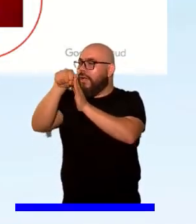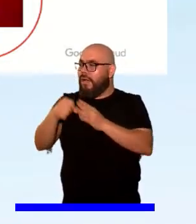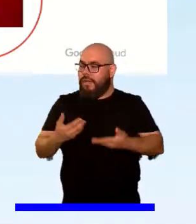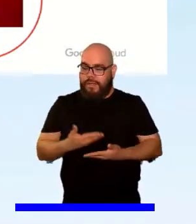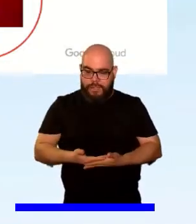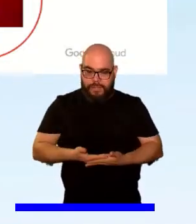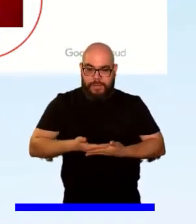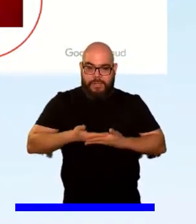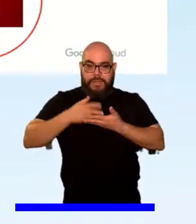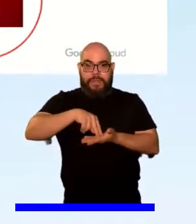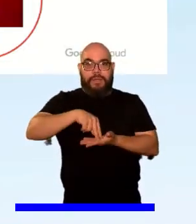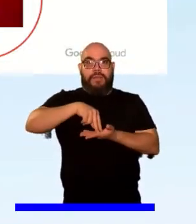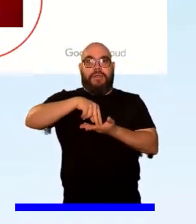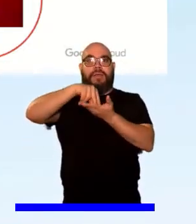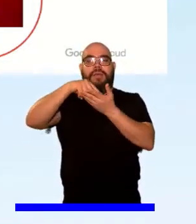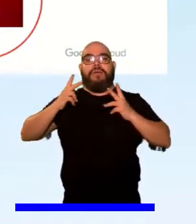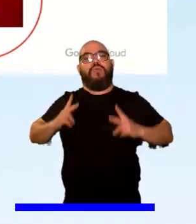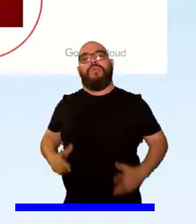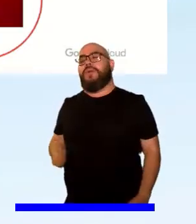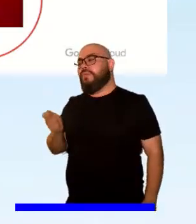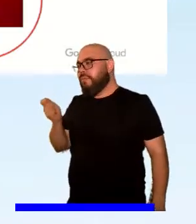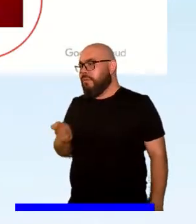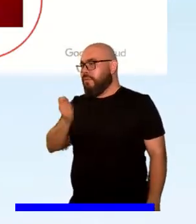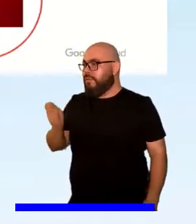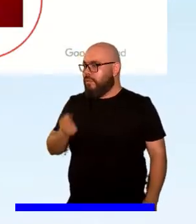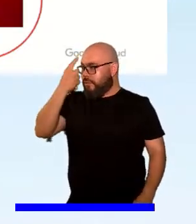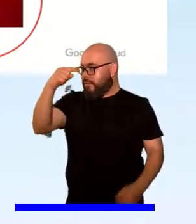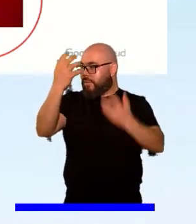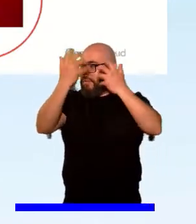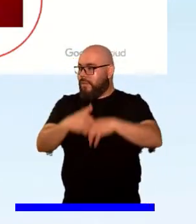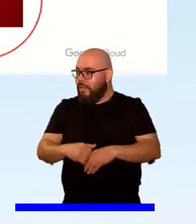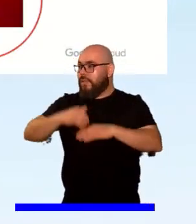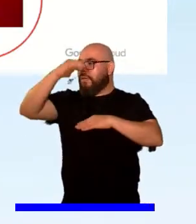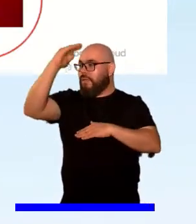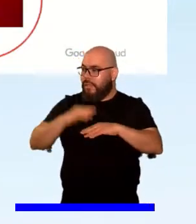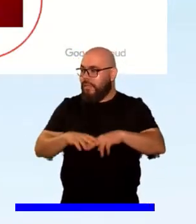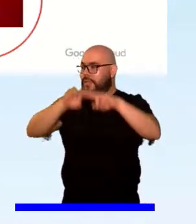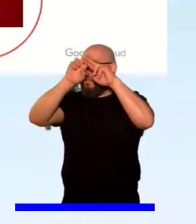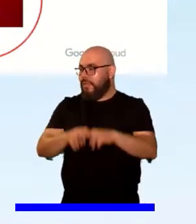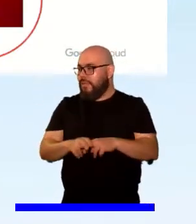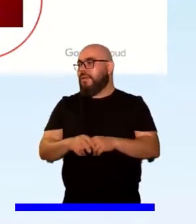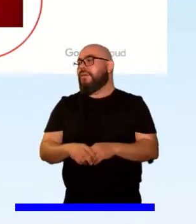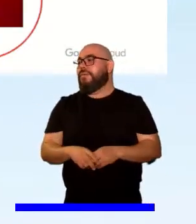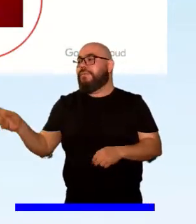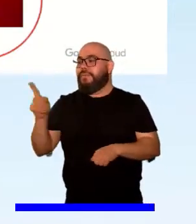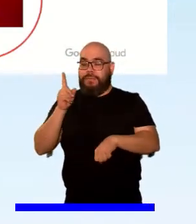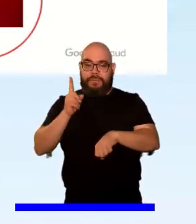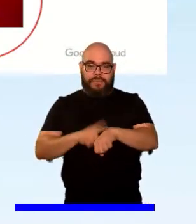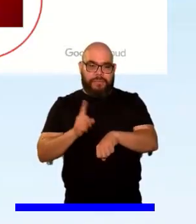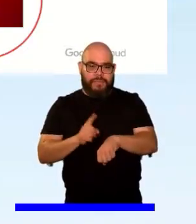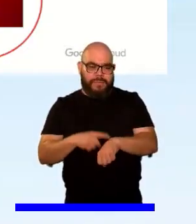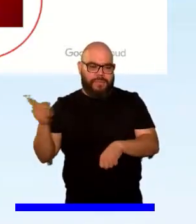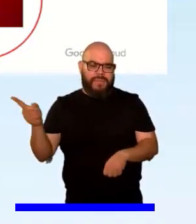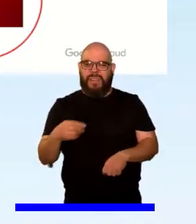colgando, que se mueve arriba y abajo, está operada por un humano y no es una cosa que se mueve sola. En este momento, para nosotros,